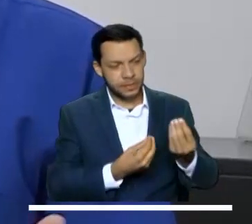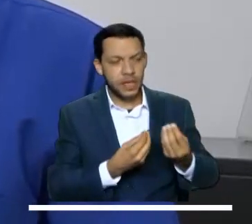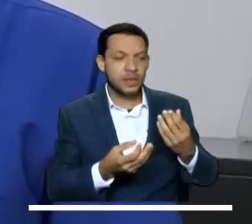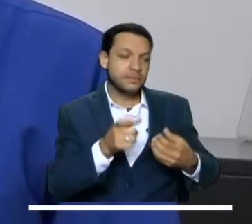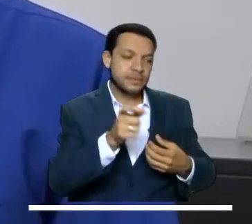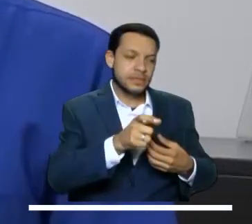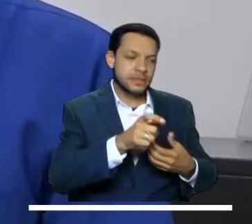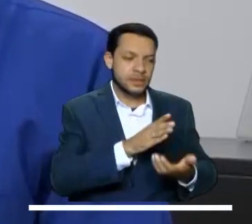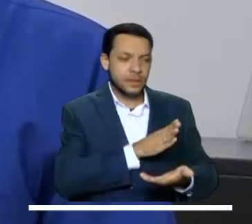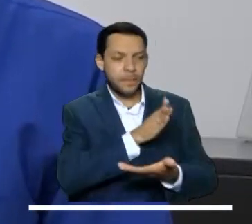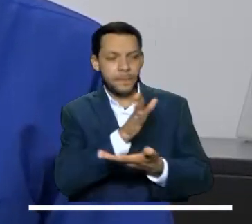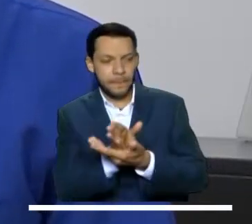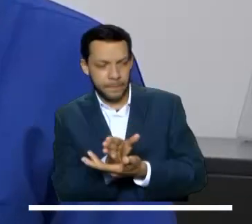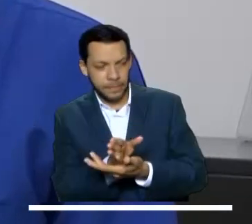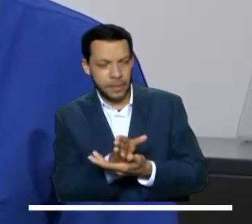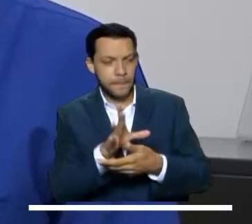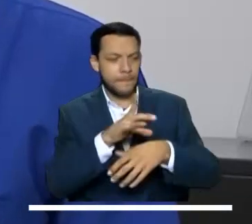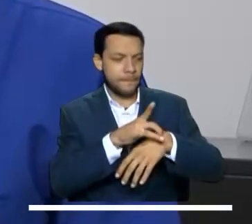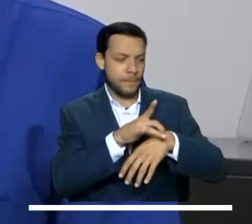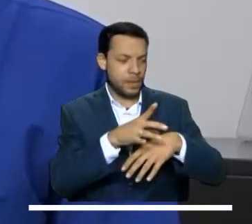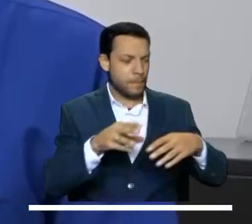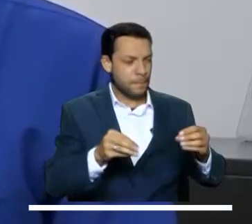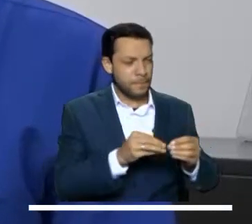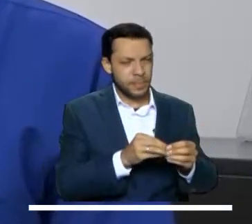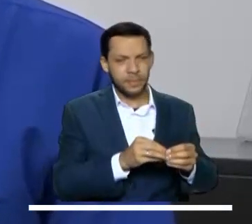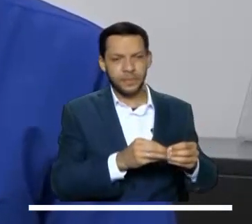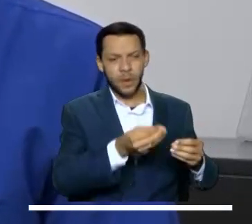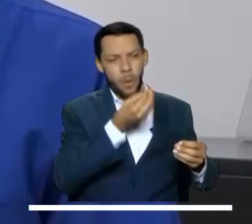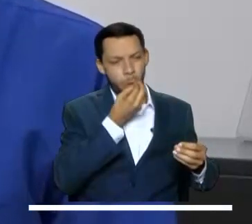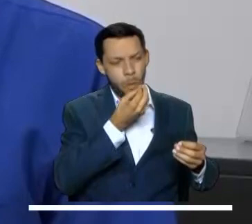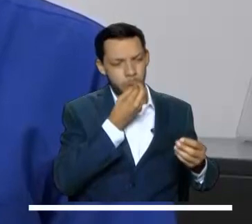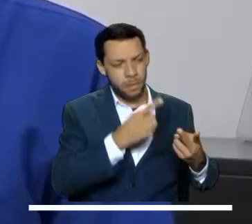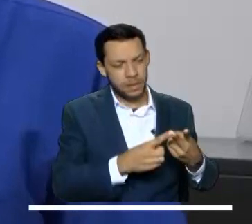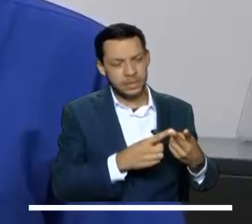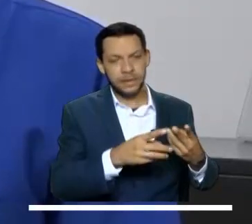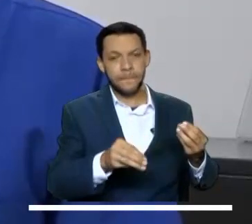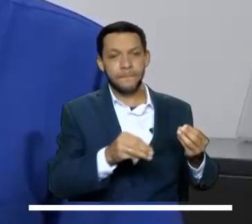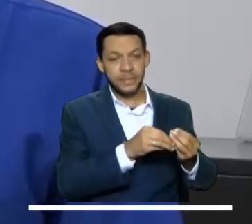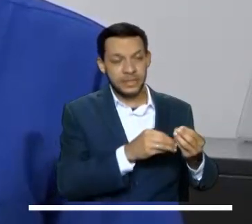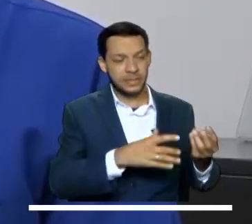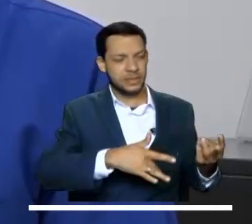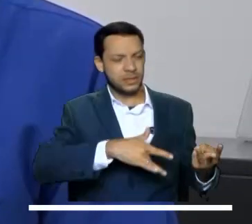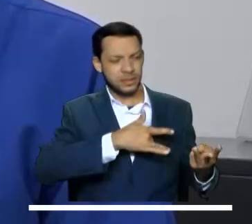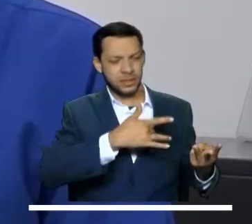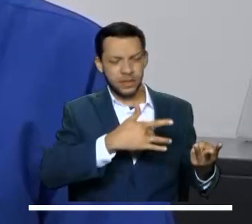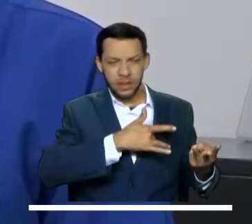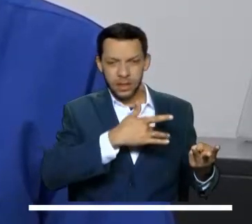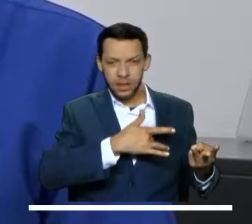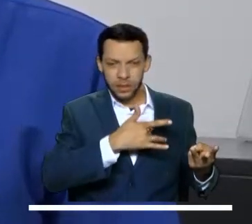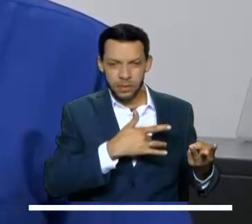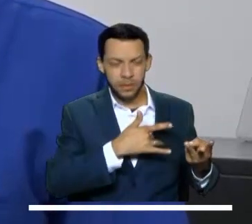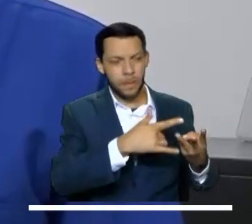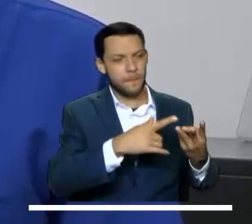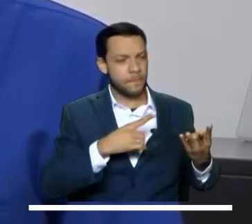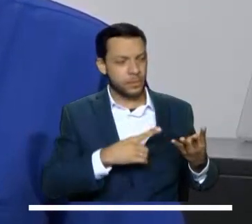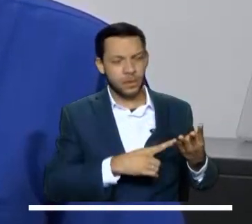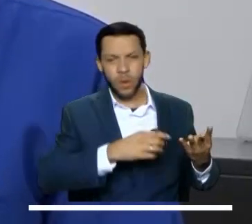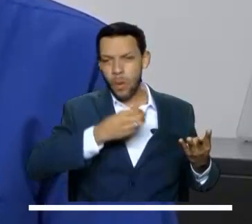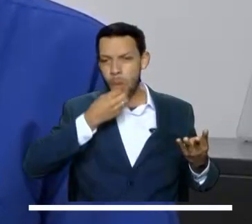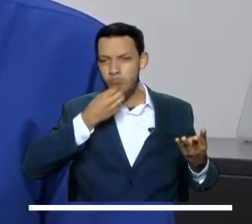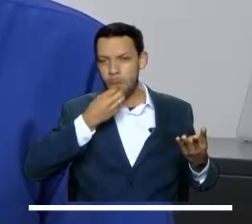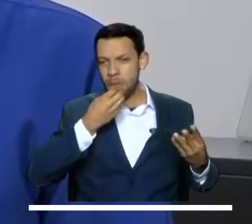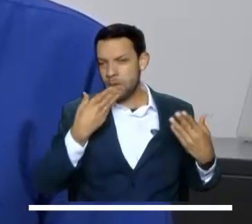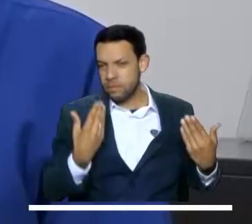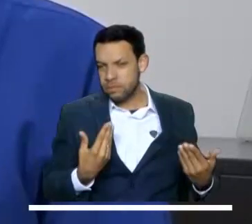importante que revises tu alimentación, también que revises cómo está tu parte emocional, que te cuides en la forma de alimentarse,